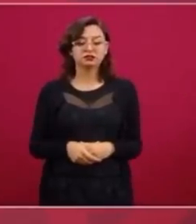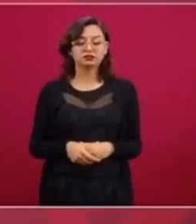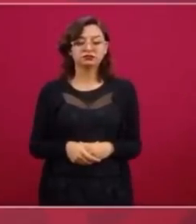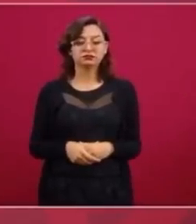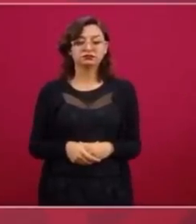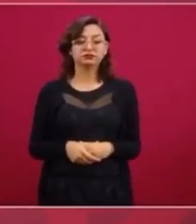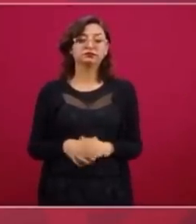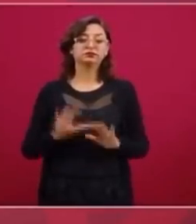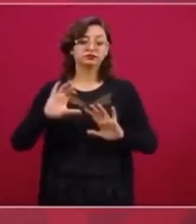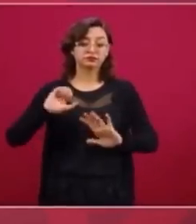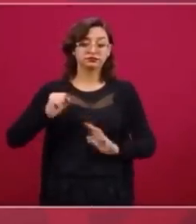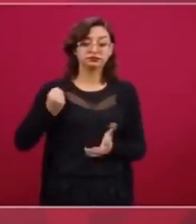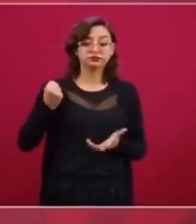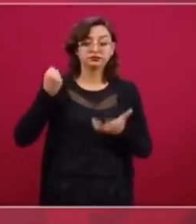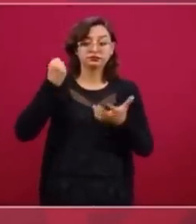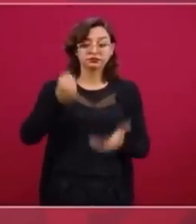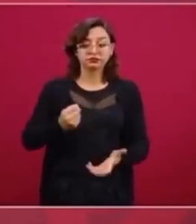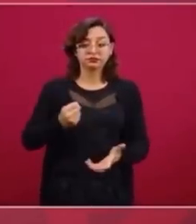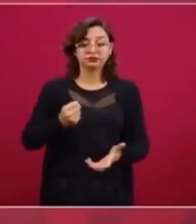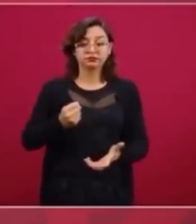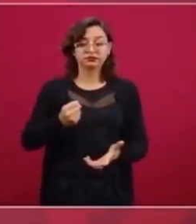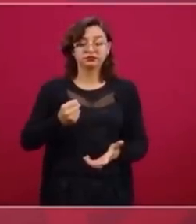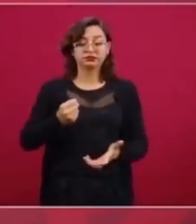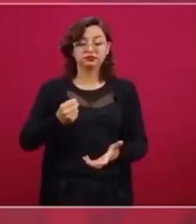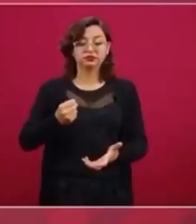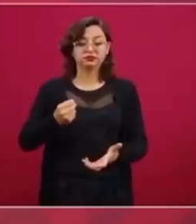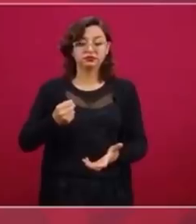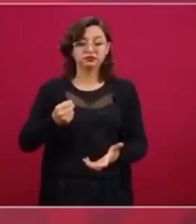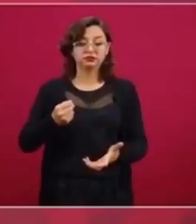Es una inversión que se está haciendo